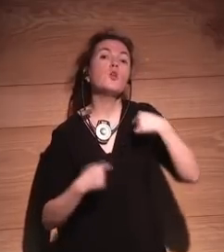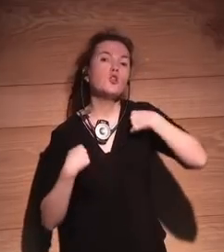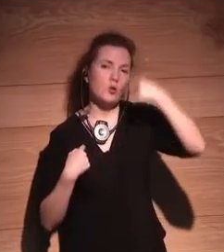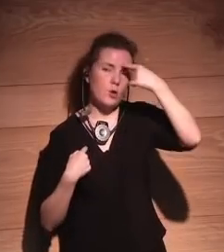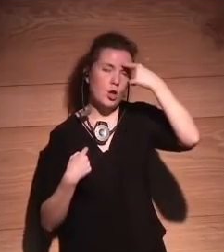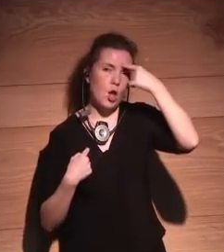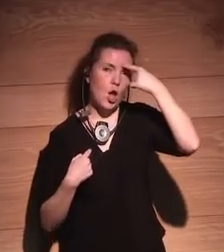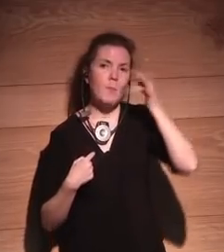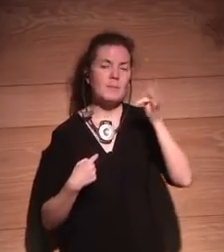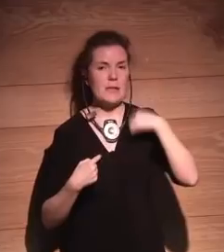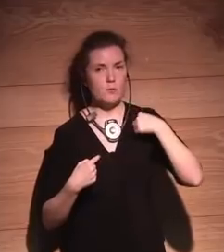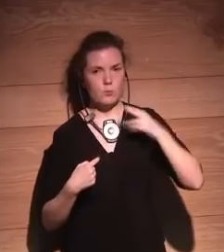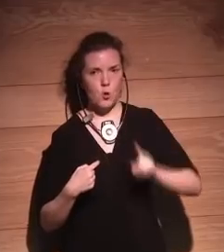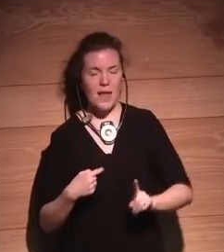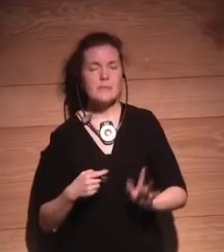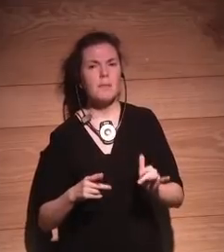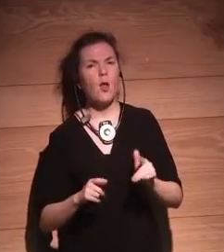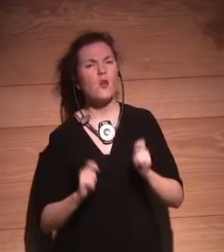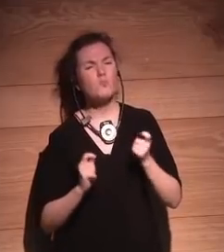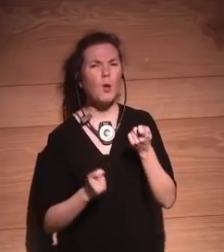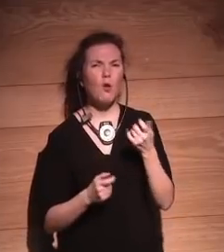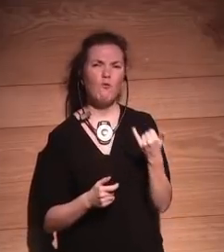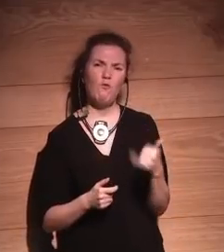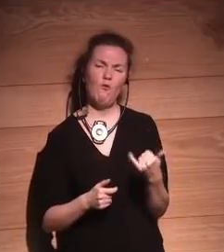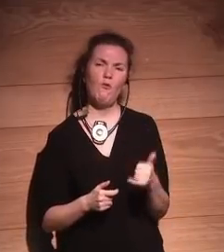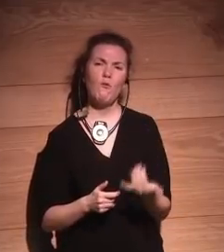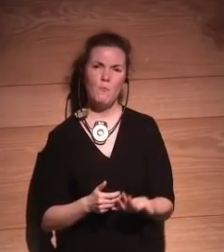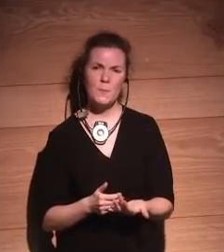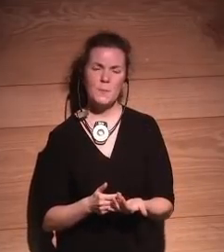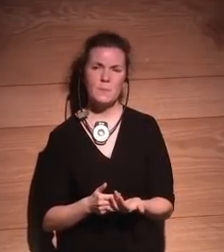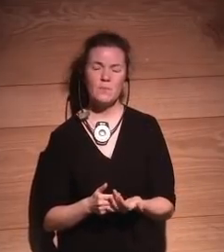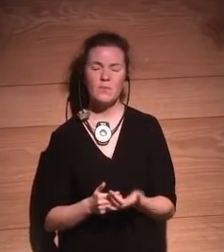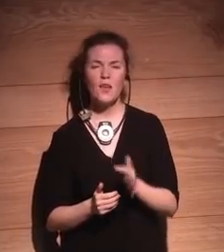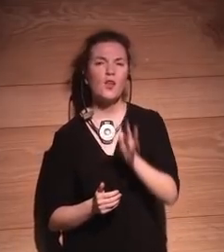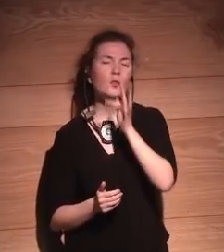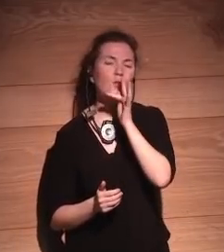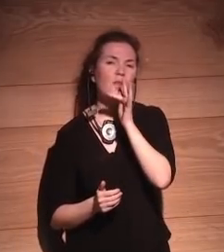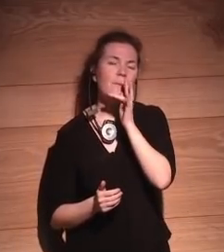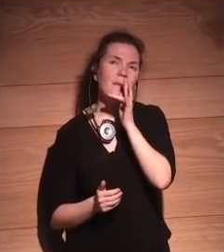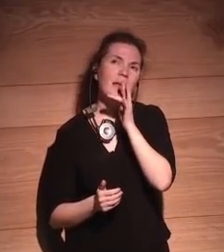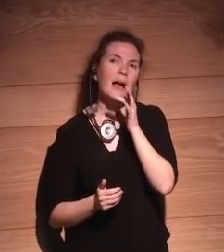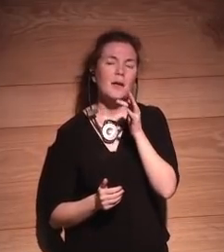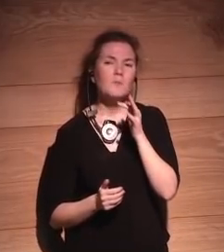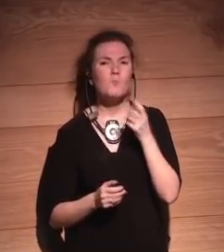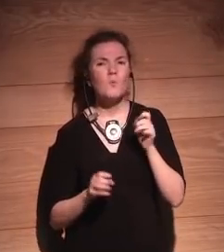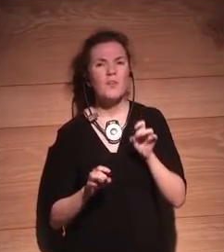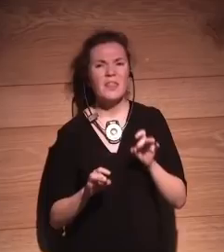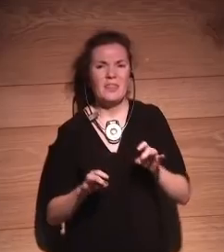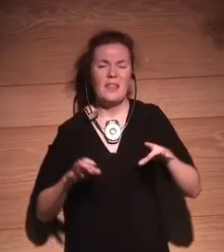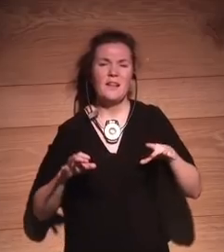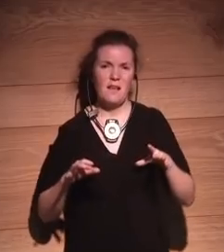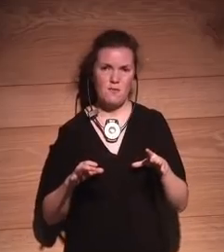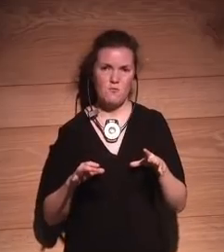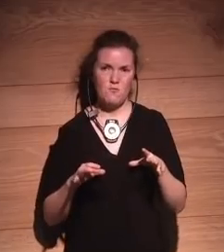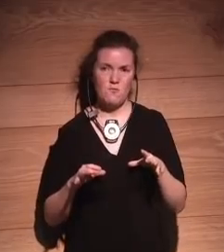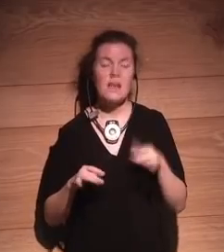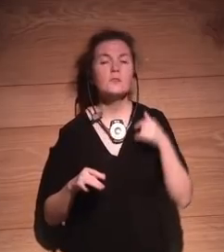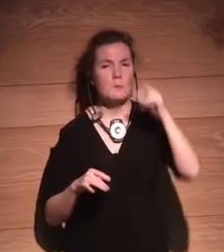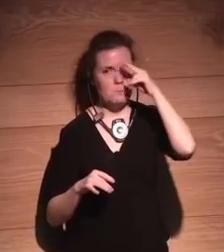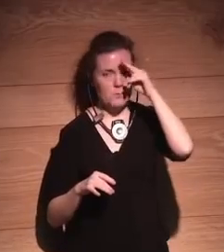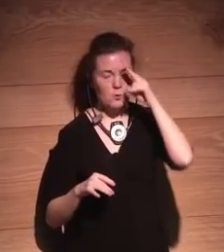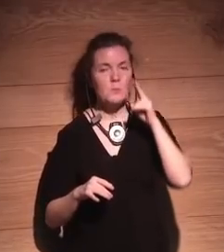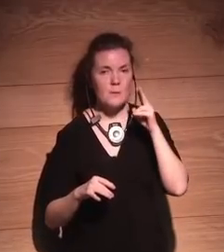tranquilizan un poco. Pero son demasiado débiles, demasiado todavía pues muy frágiles, ¿no? Eso es lo que sí me